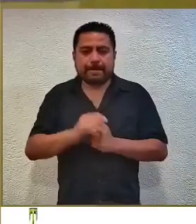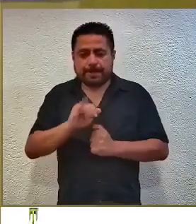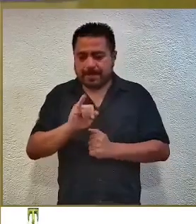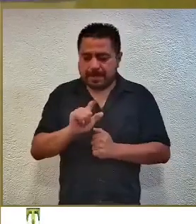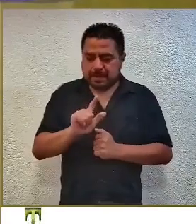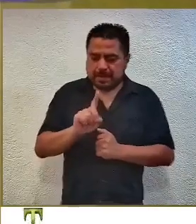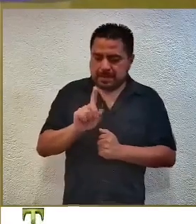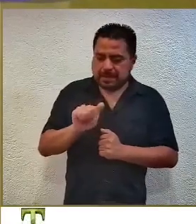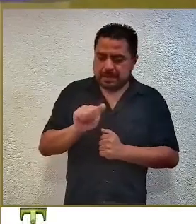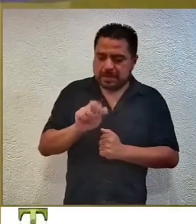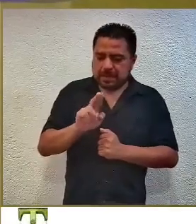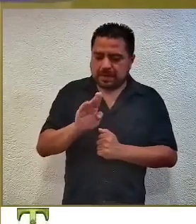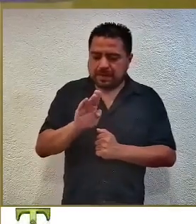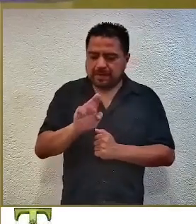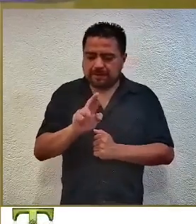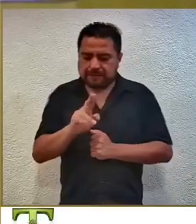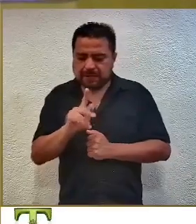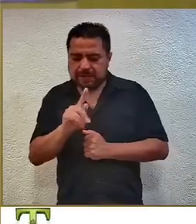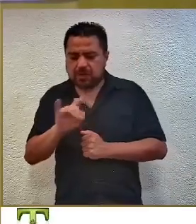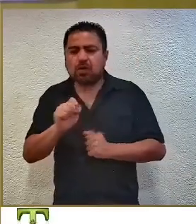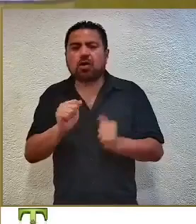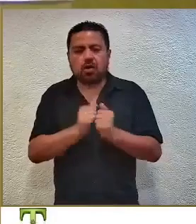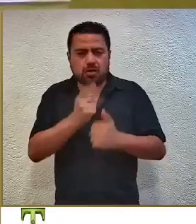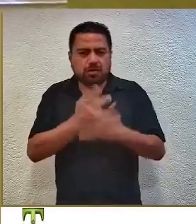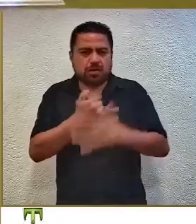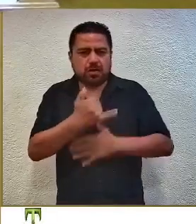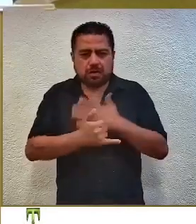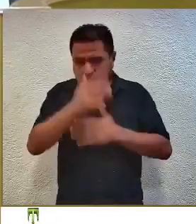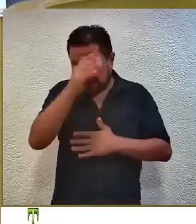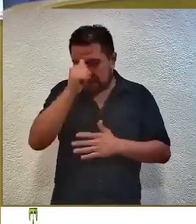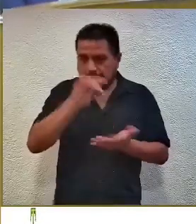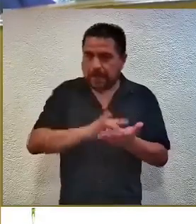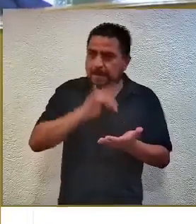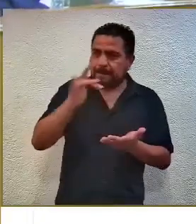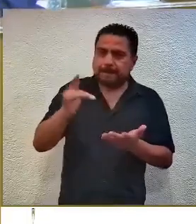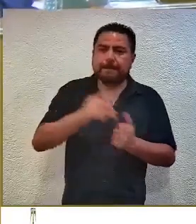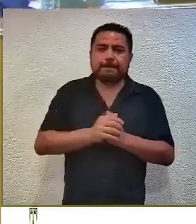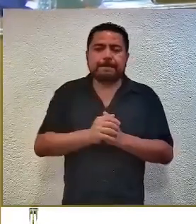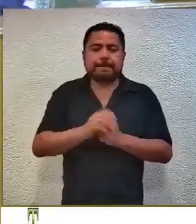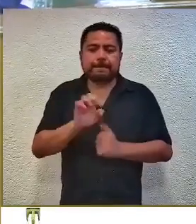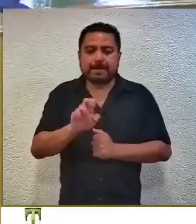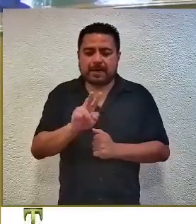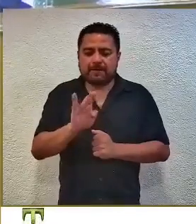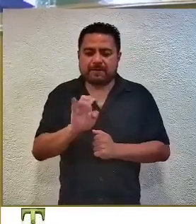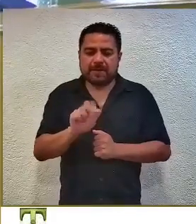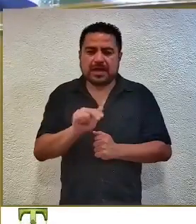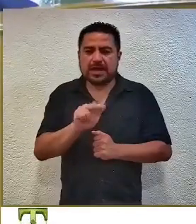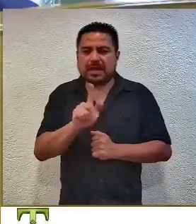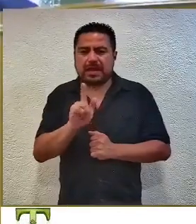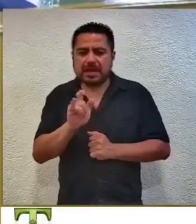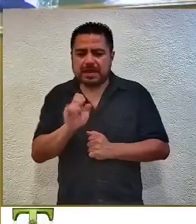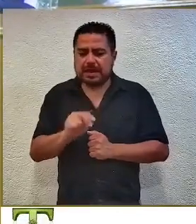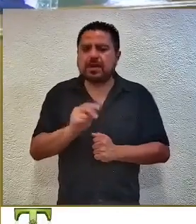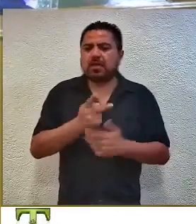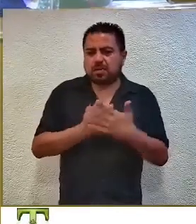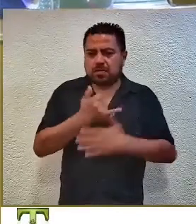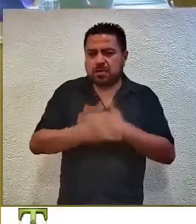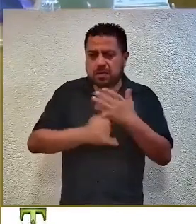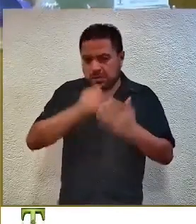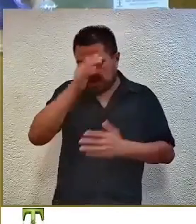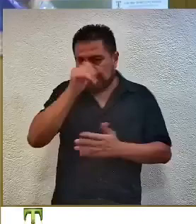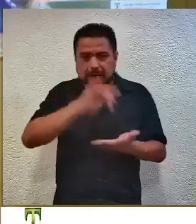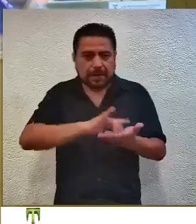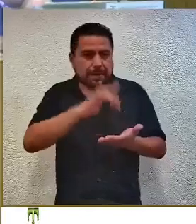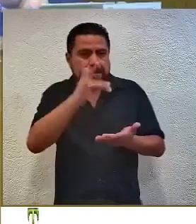Rosa Delgado Brito. A favor del proyecto. Gracias, magistrada. Magistrada Evelyn Rodríguez Chinol. A favor del proyecto. Gracias,